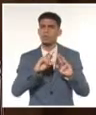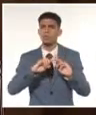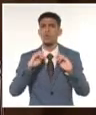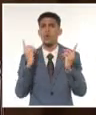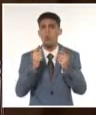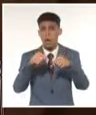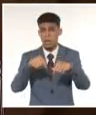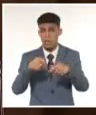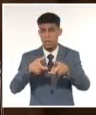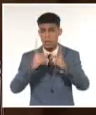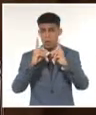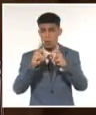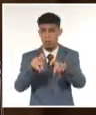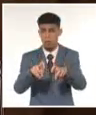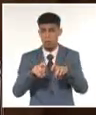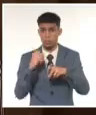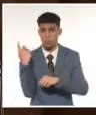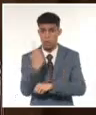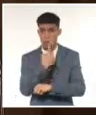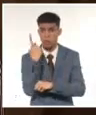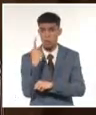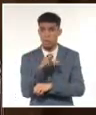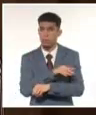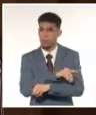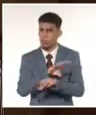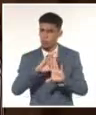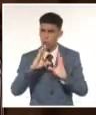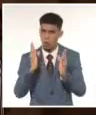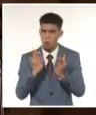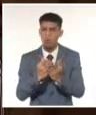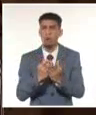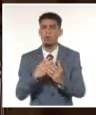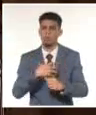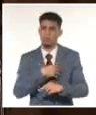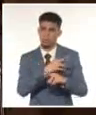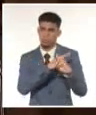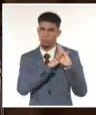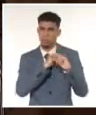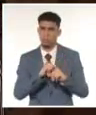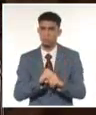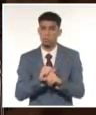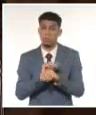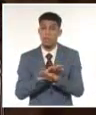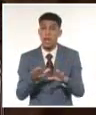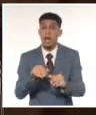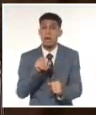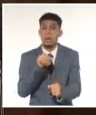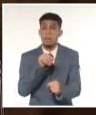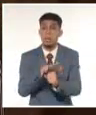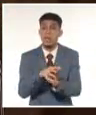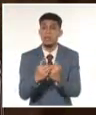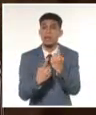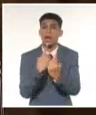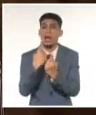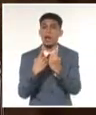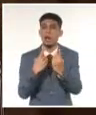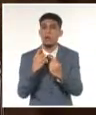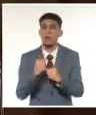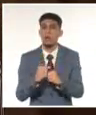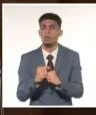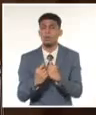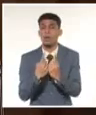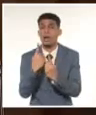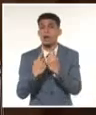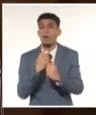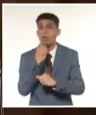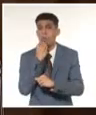pleno estamos sentados. Comienzan a verse señales positivas, aun cuando tengan un impacto